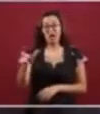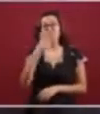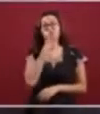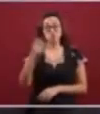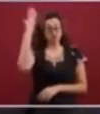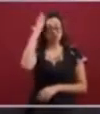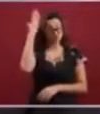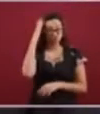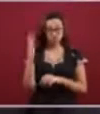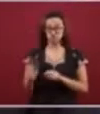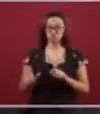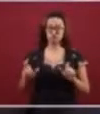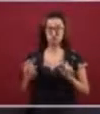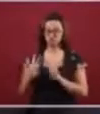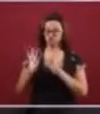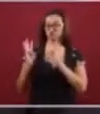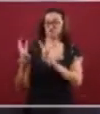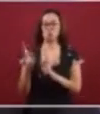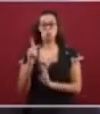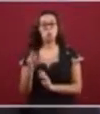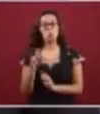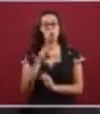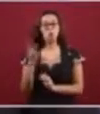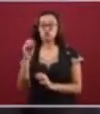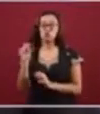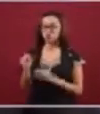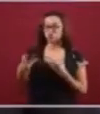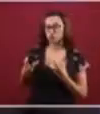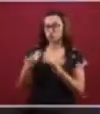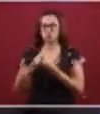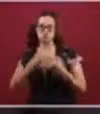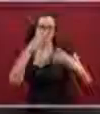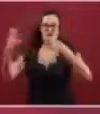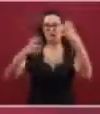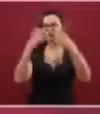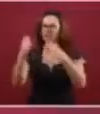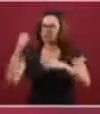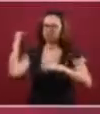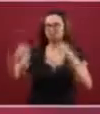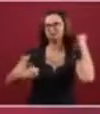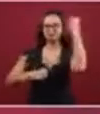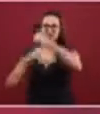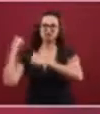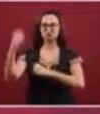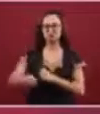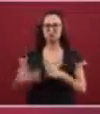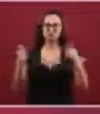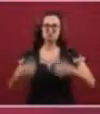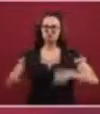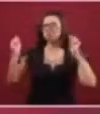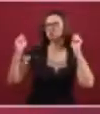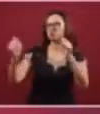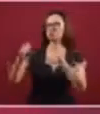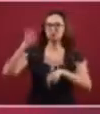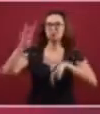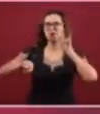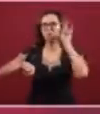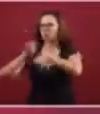entraba con sus porros, entraba y salía del edificio, gritando en los pisos, poniendo